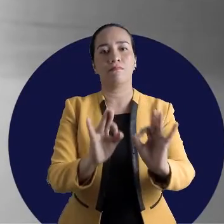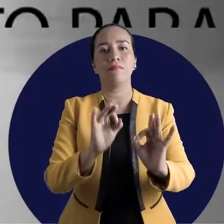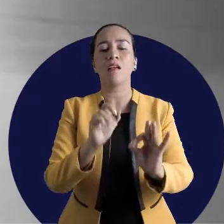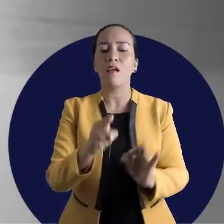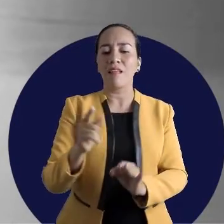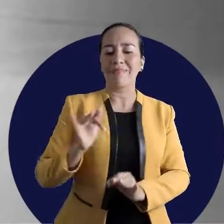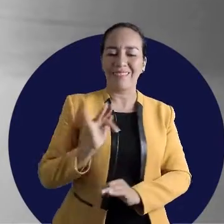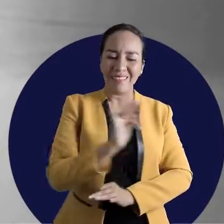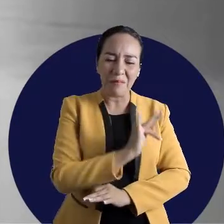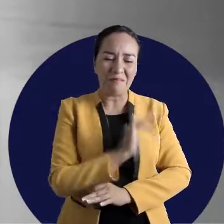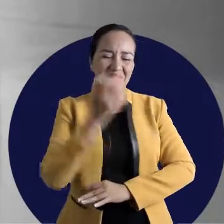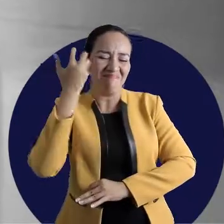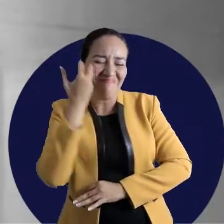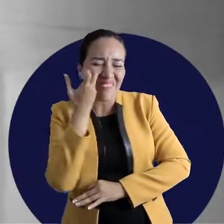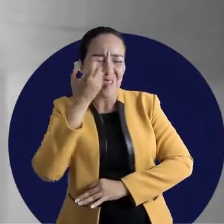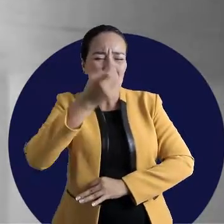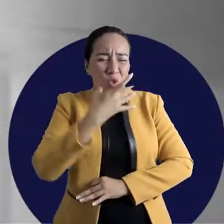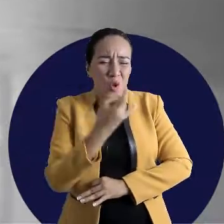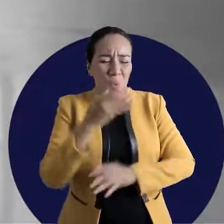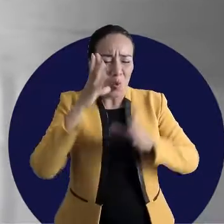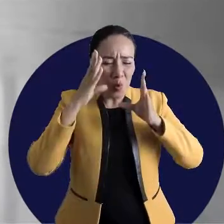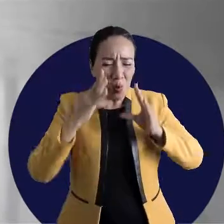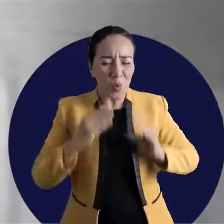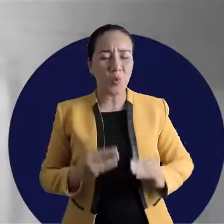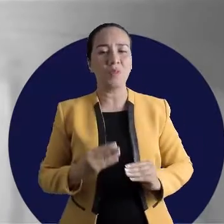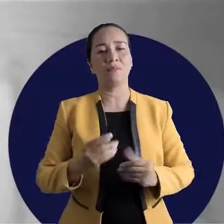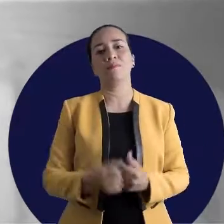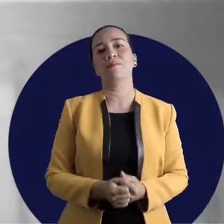Recibiendo tratamiento para aliviar o atenuar el dolor.